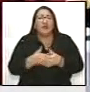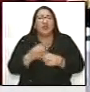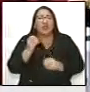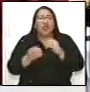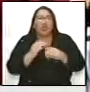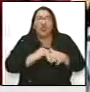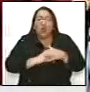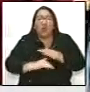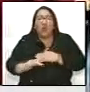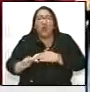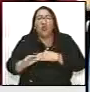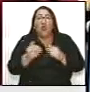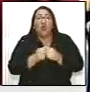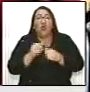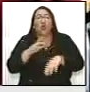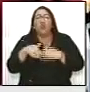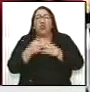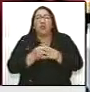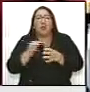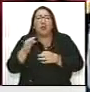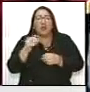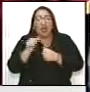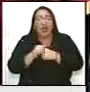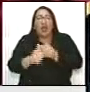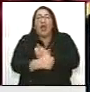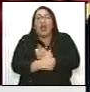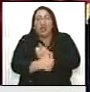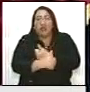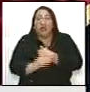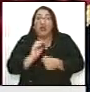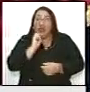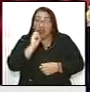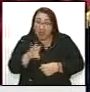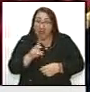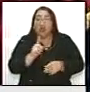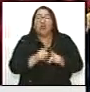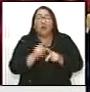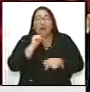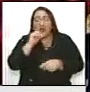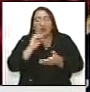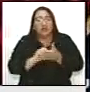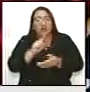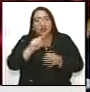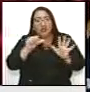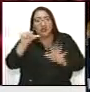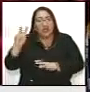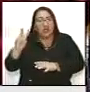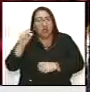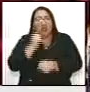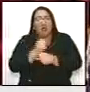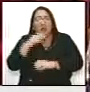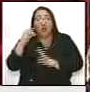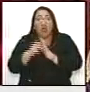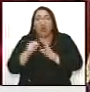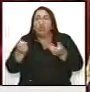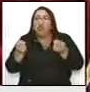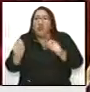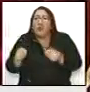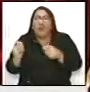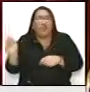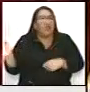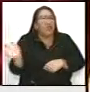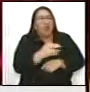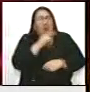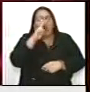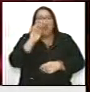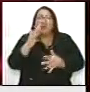saneamiento básico urbano y rural en Ayacucho. Agregó que existen más de 162 obras paralizadas en todo el país por un